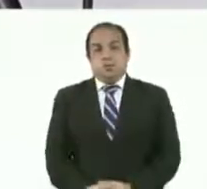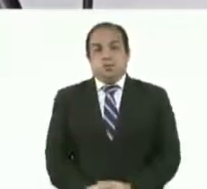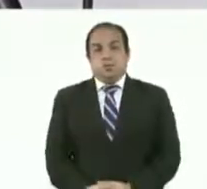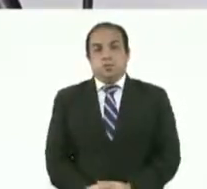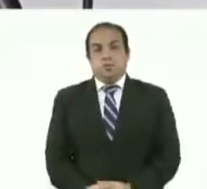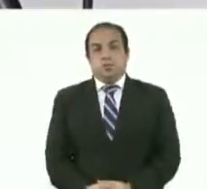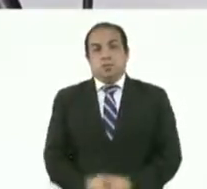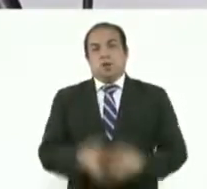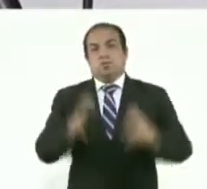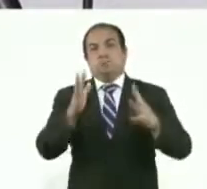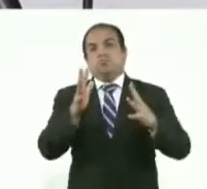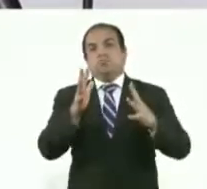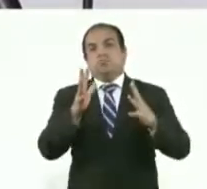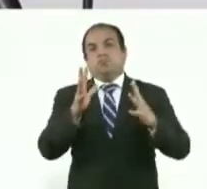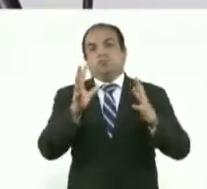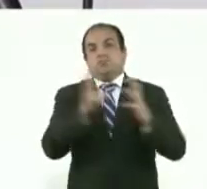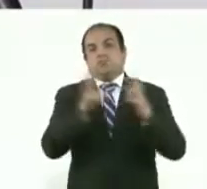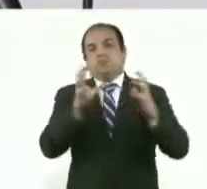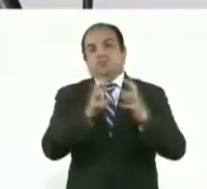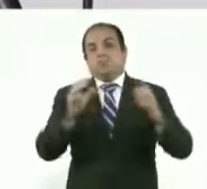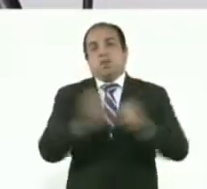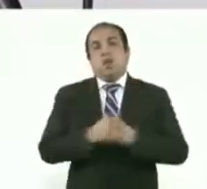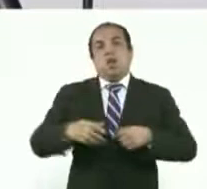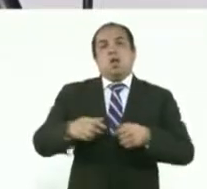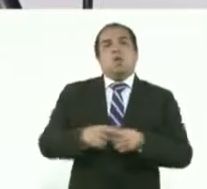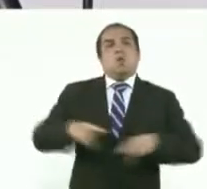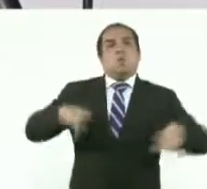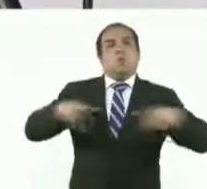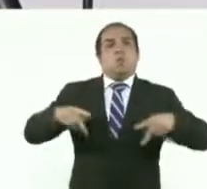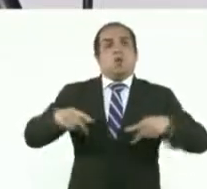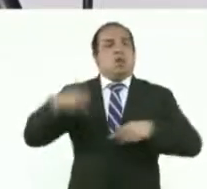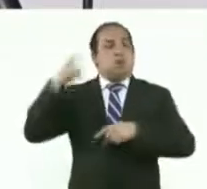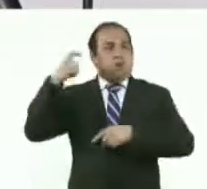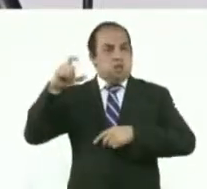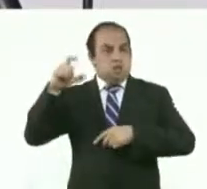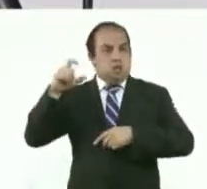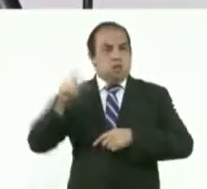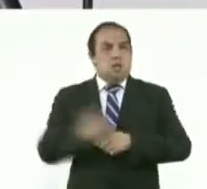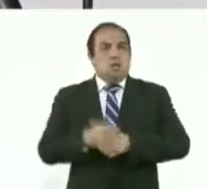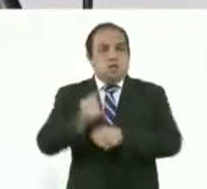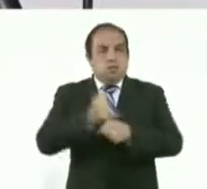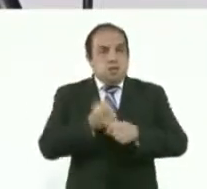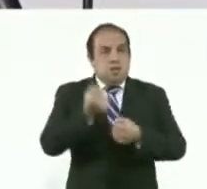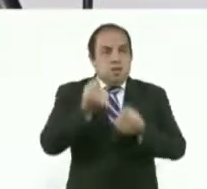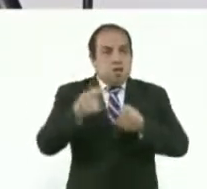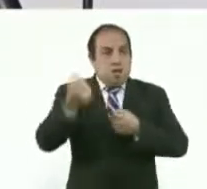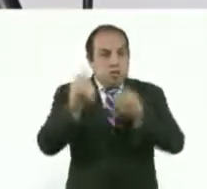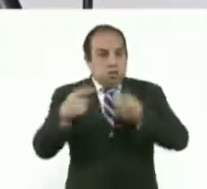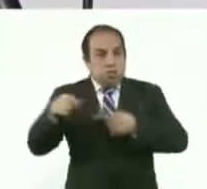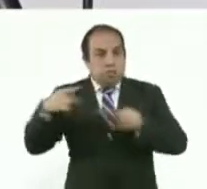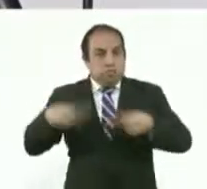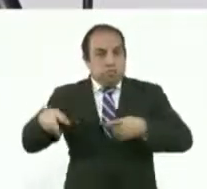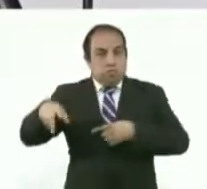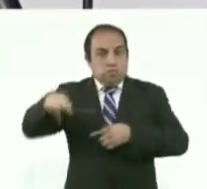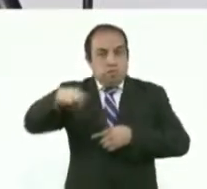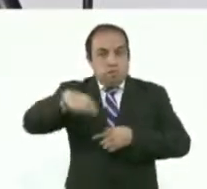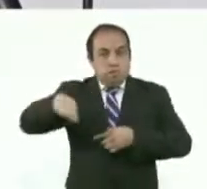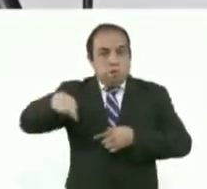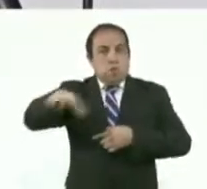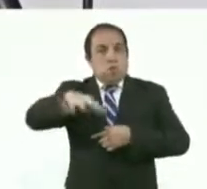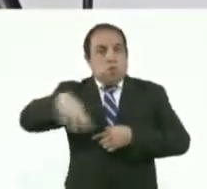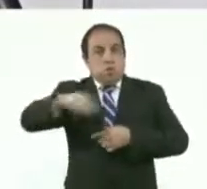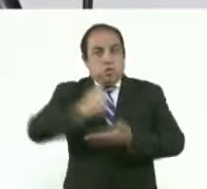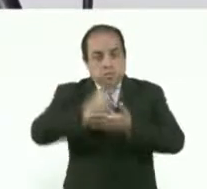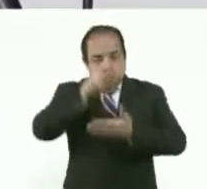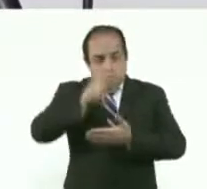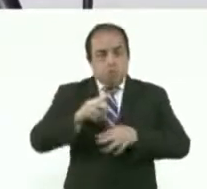enfrentamiento en el partido de Querétaro están siendo investigadas, bueno, se está buscando algunas de ellas en la Ciudad de México y que incluso ya